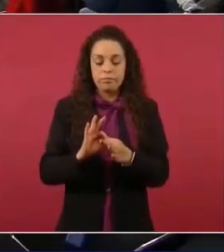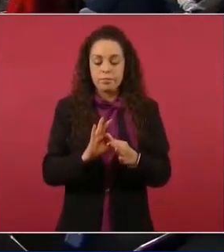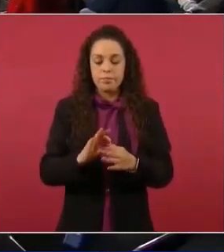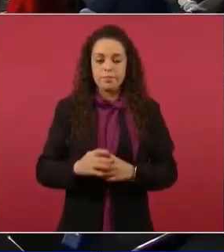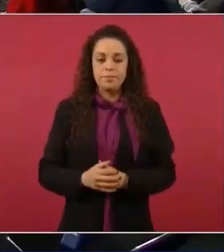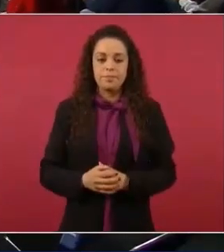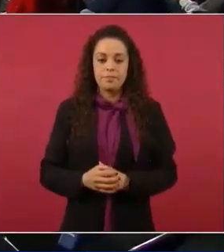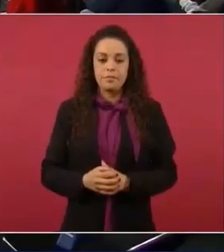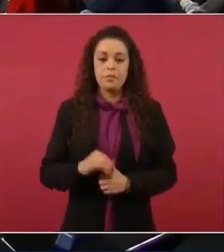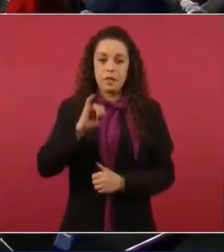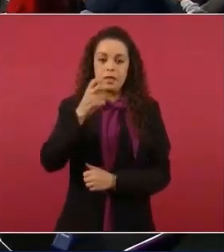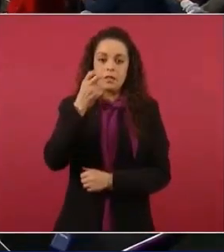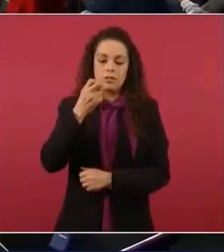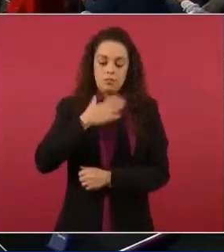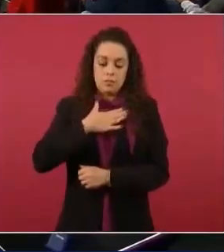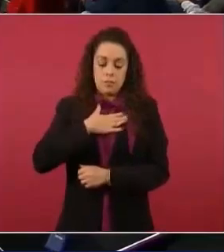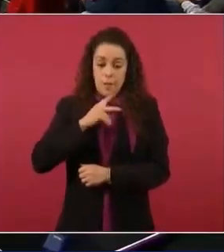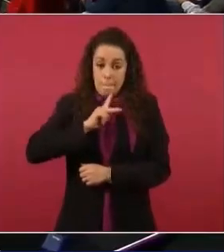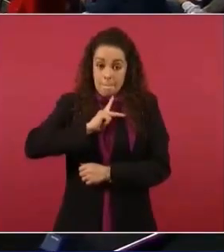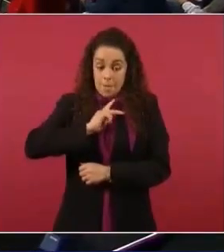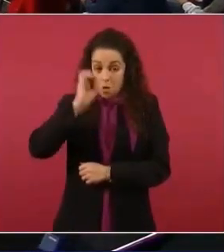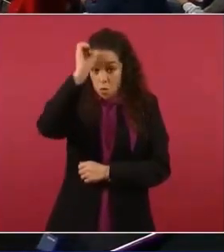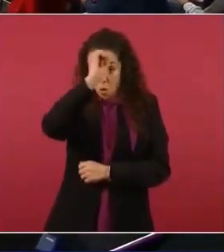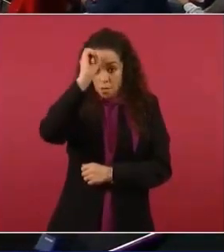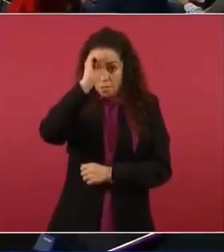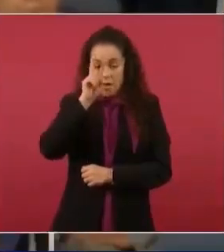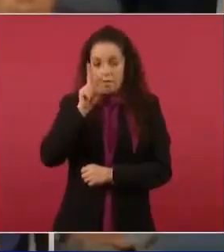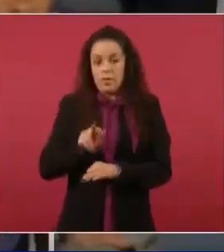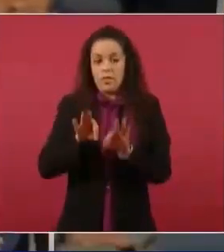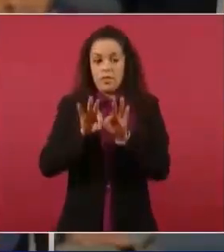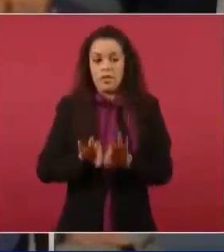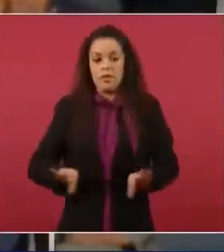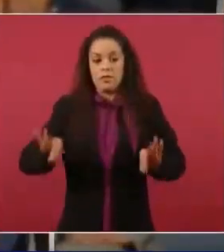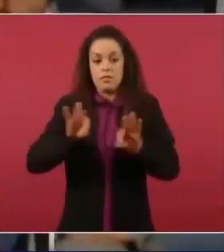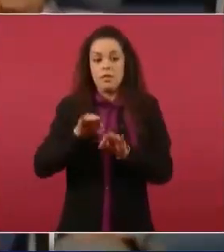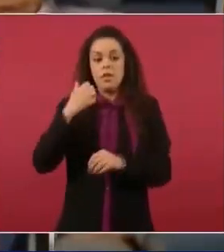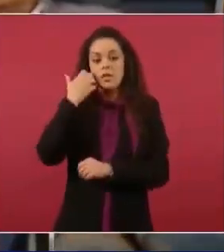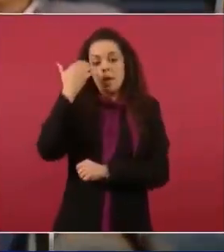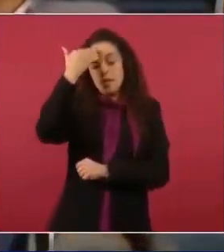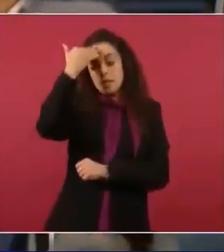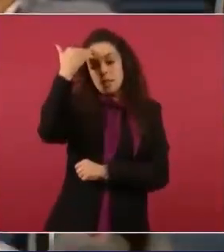muy particular punto de vista es importante conocer su